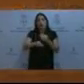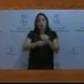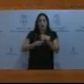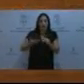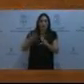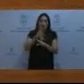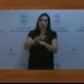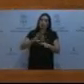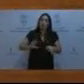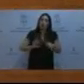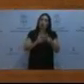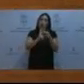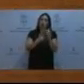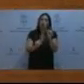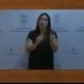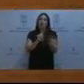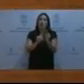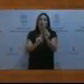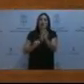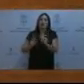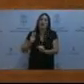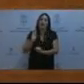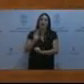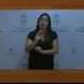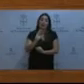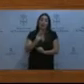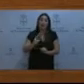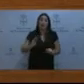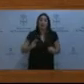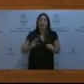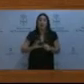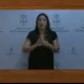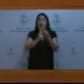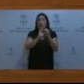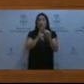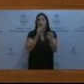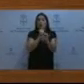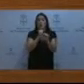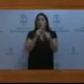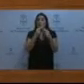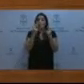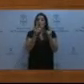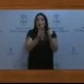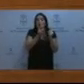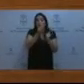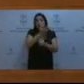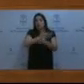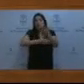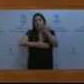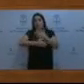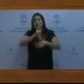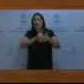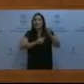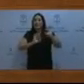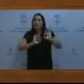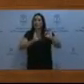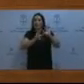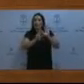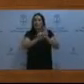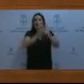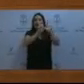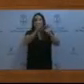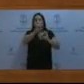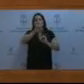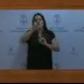con el debate de la interpelación sobre empleo público y discapacidad, con especial referencia al cumplimiento del Decreto